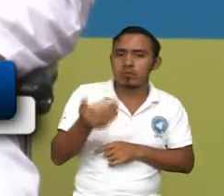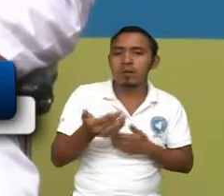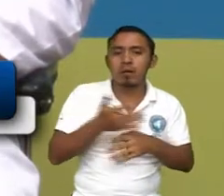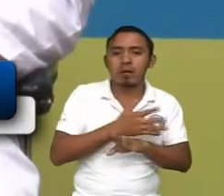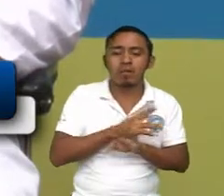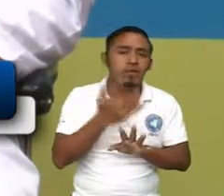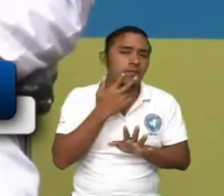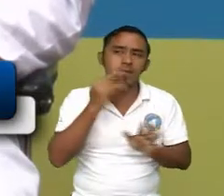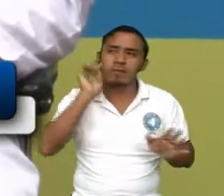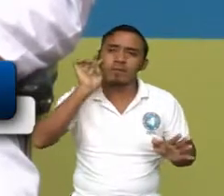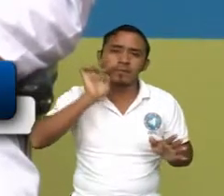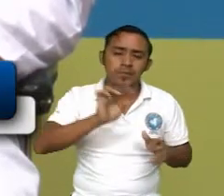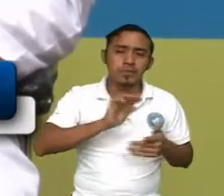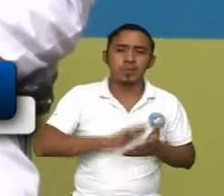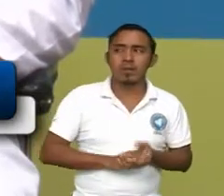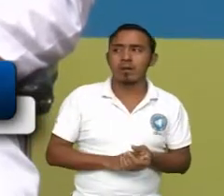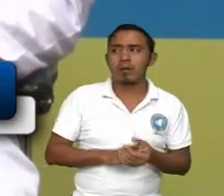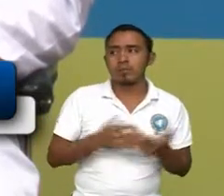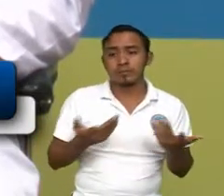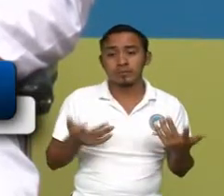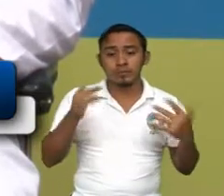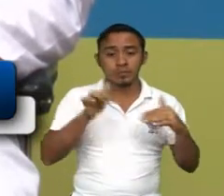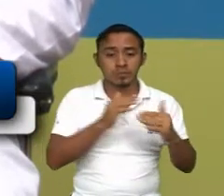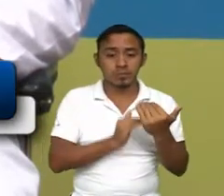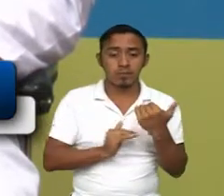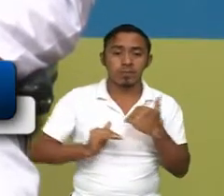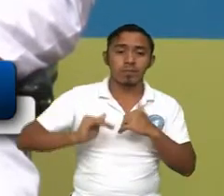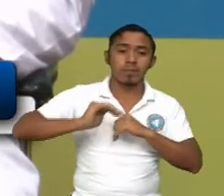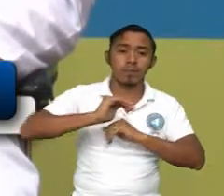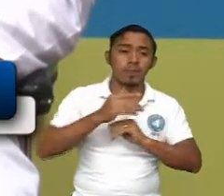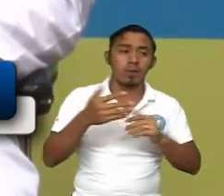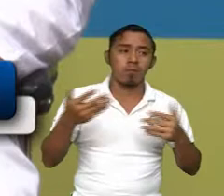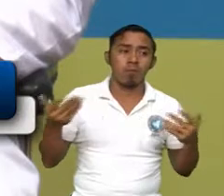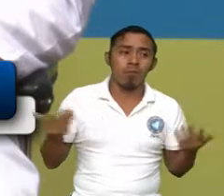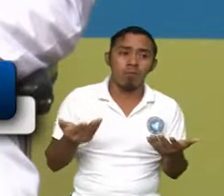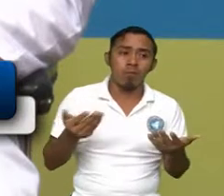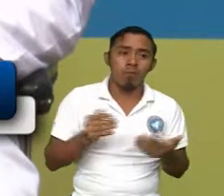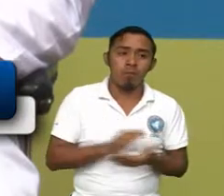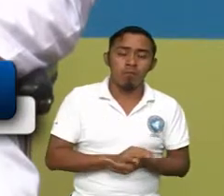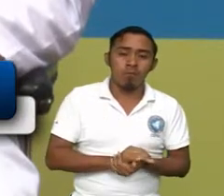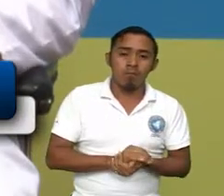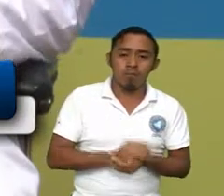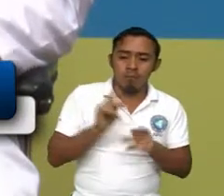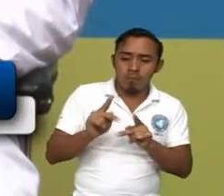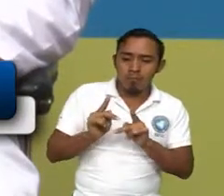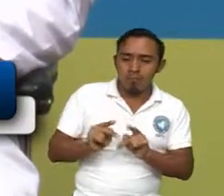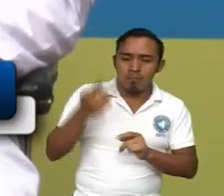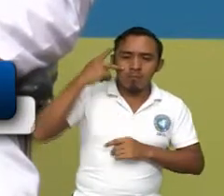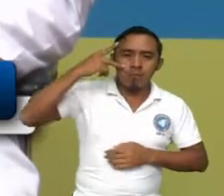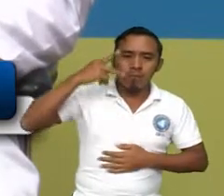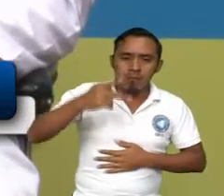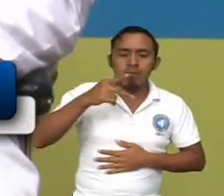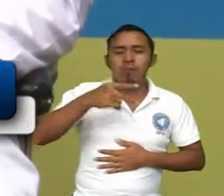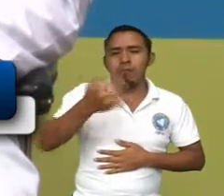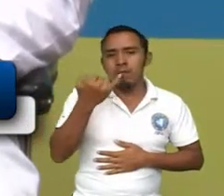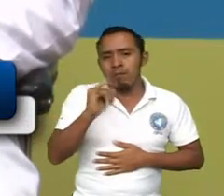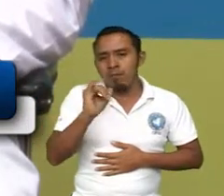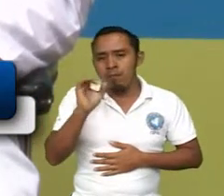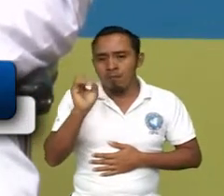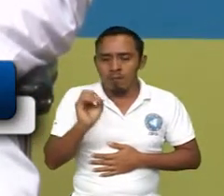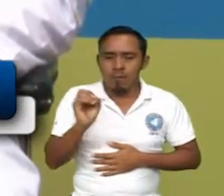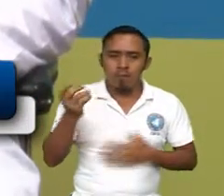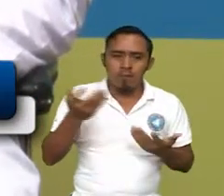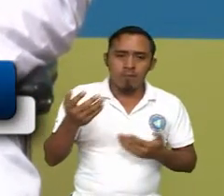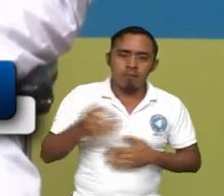pero ahora me siento un poco más clínico y juicioso con los con los pacientes podemos determinar si es un artístico de nilo no